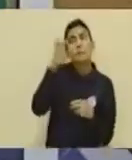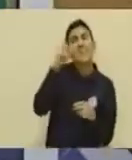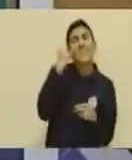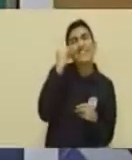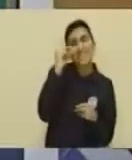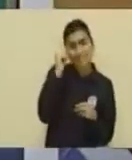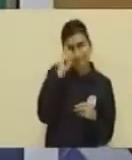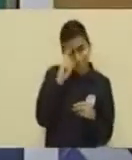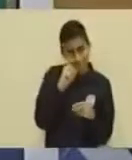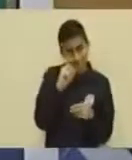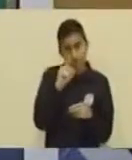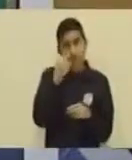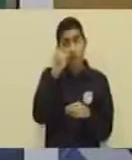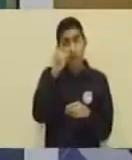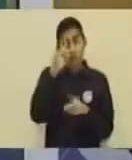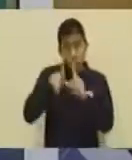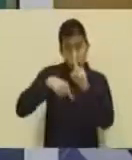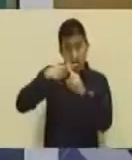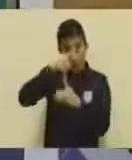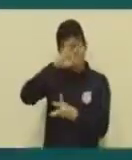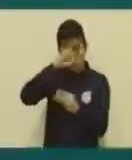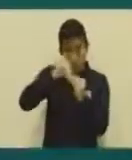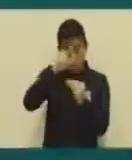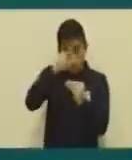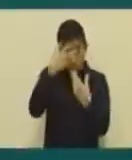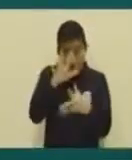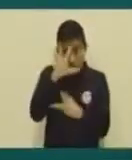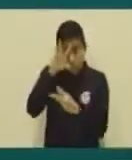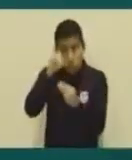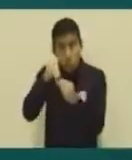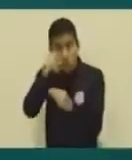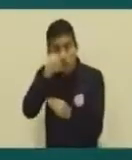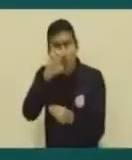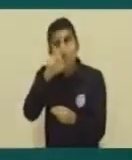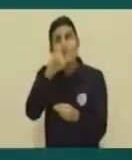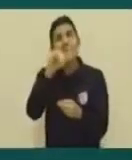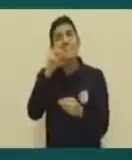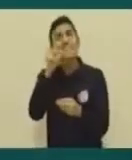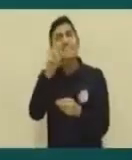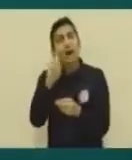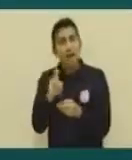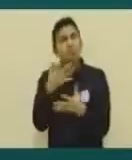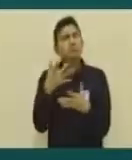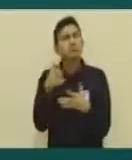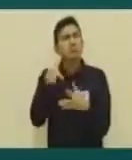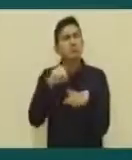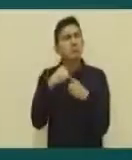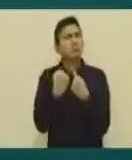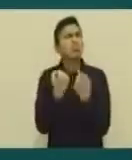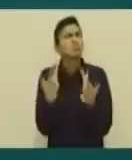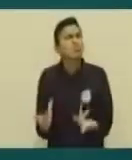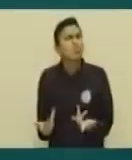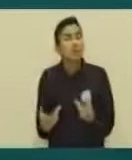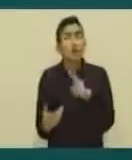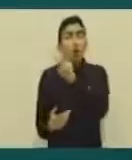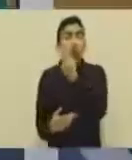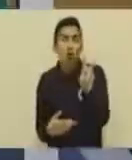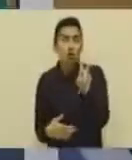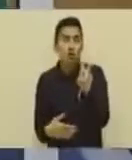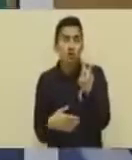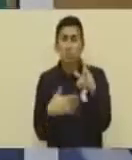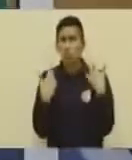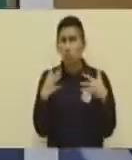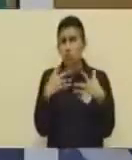la sumatoria de esas medidas, a la hora de que nosotros sumamos todas esas medidas, en este caso nos da 200 puntos, ¿sí?